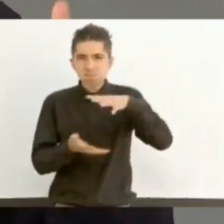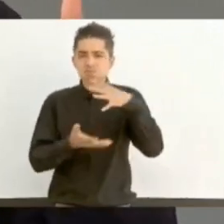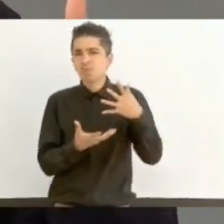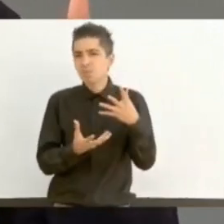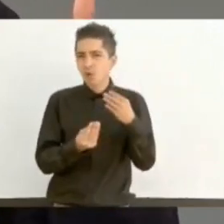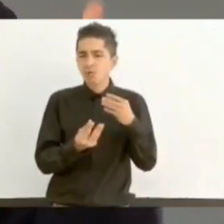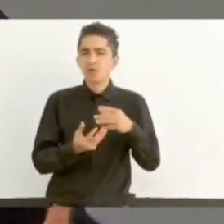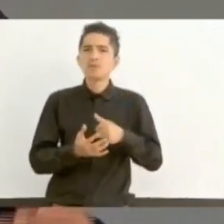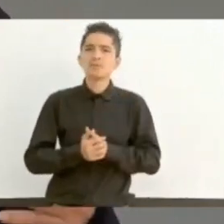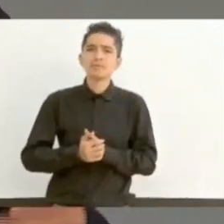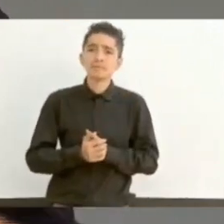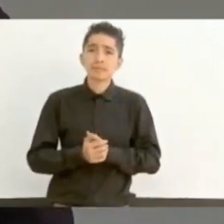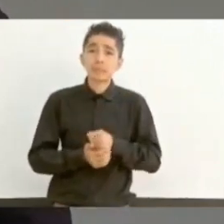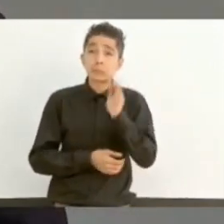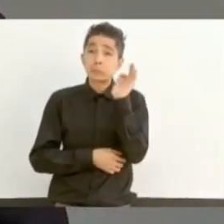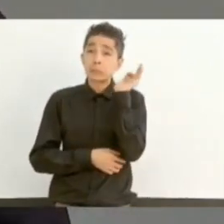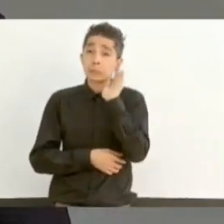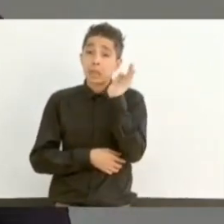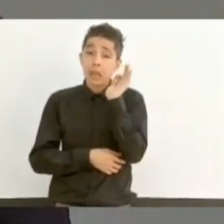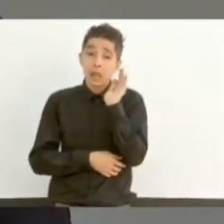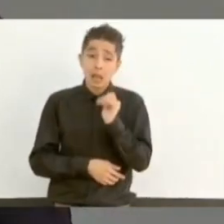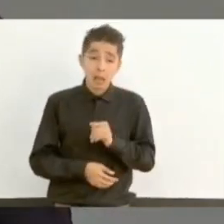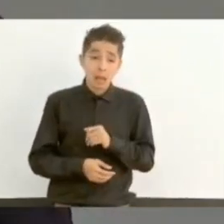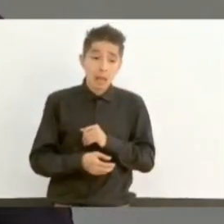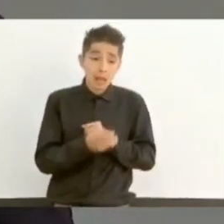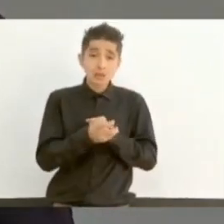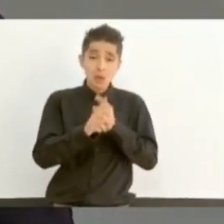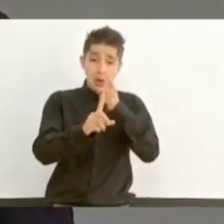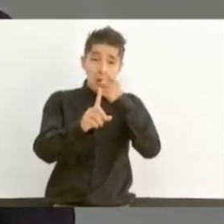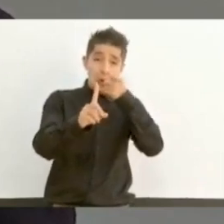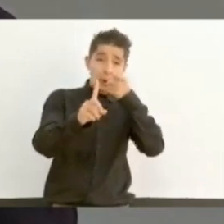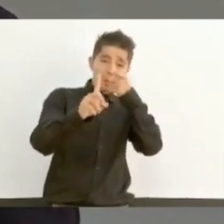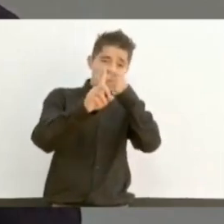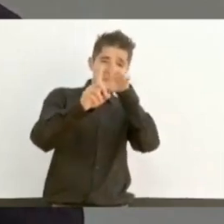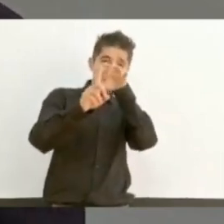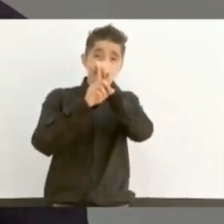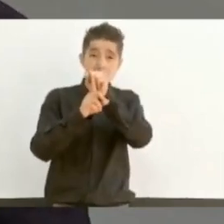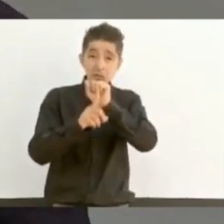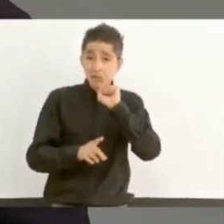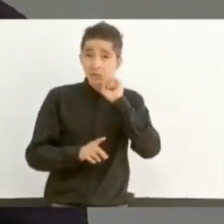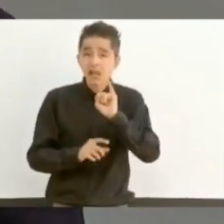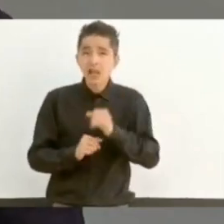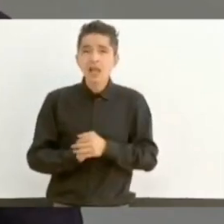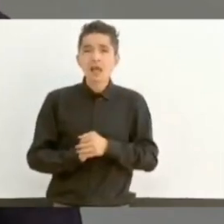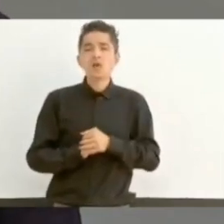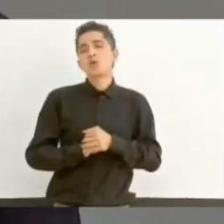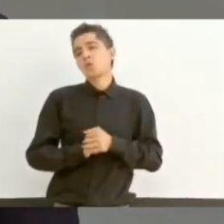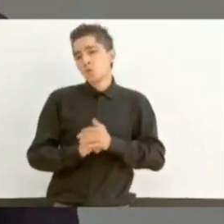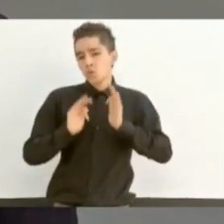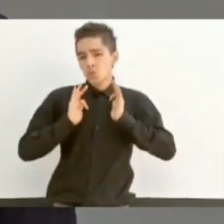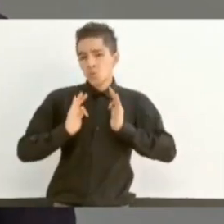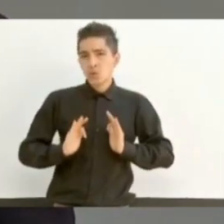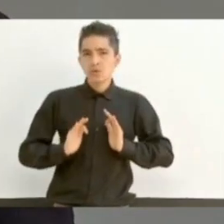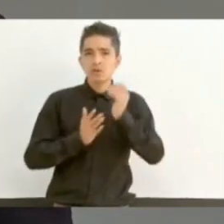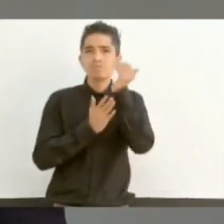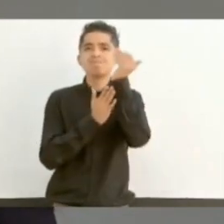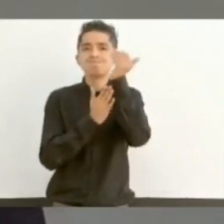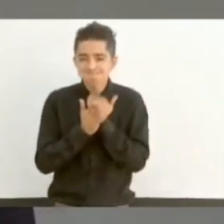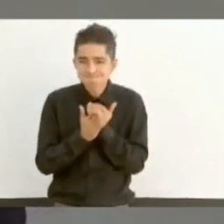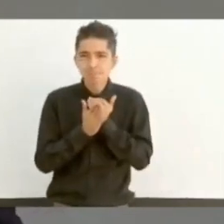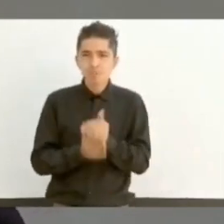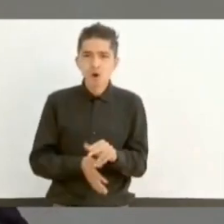Si se logra este propósito, vamos a reducir en